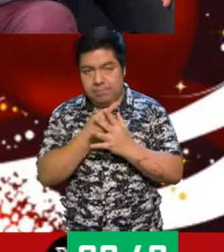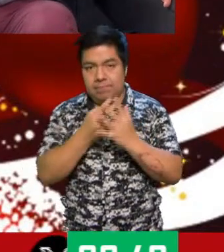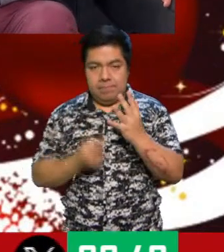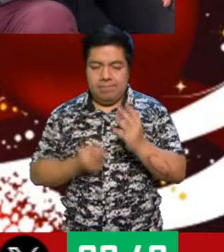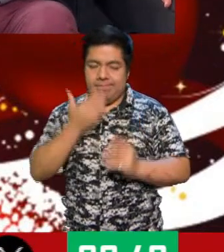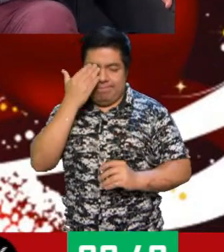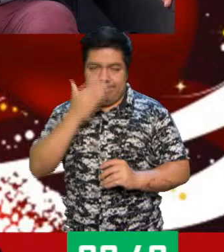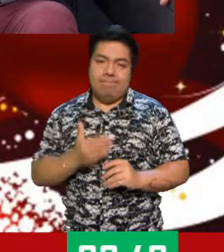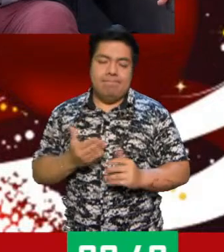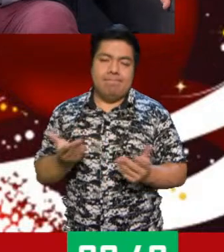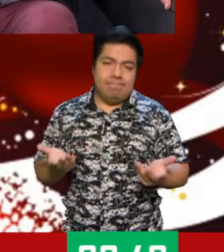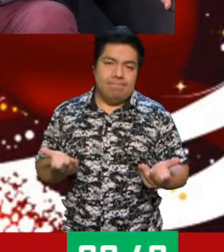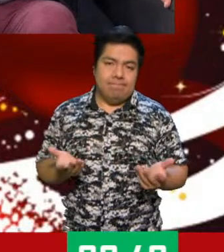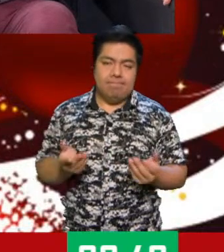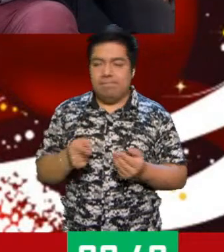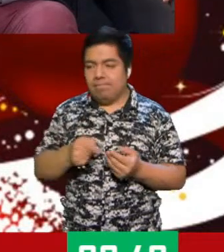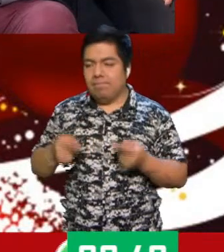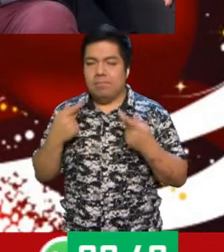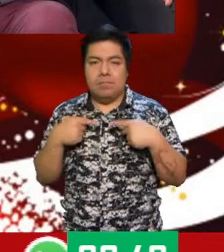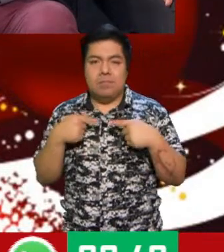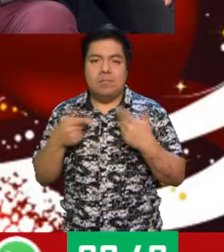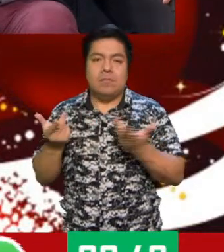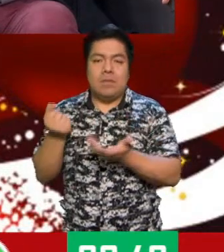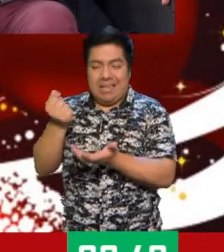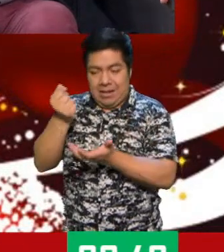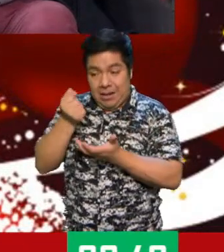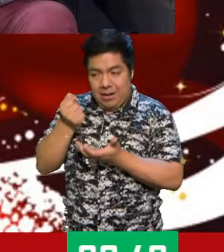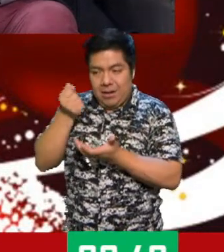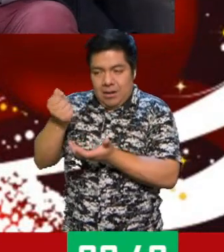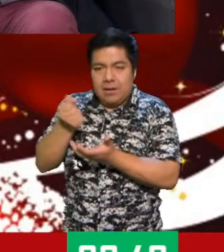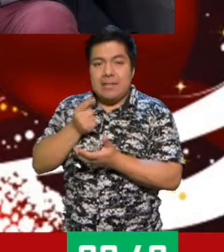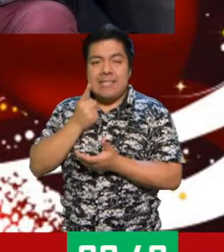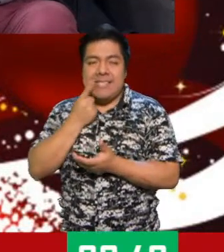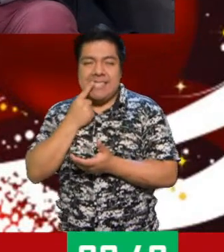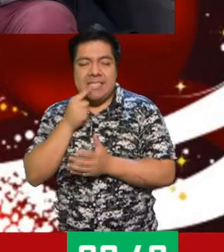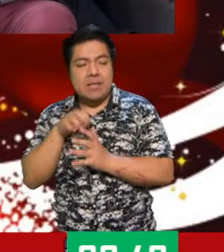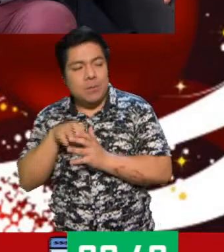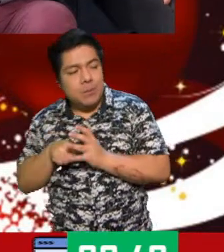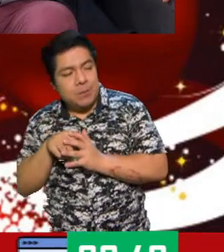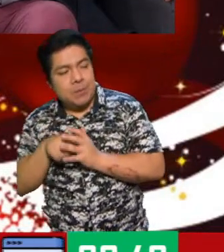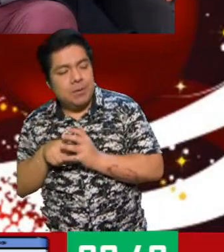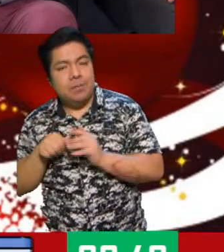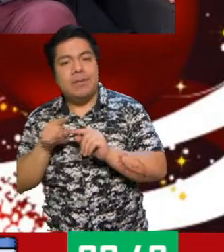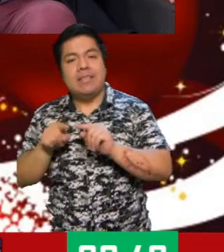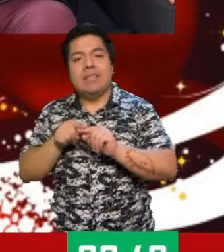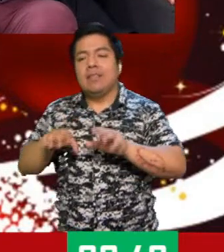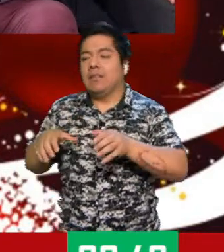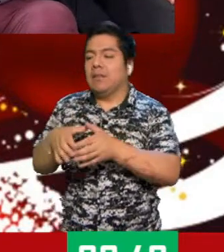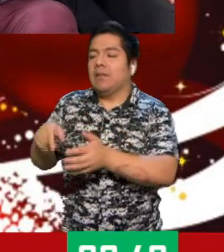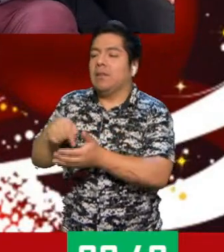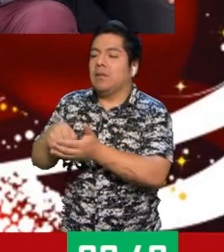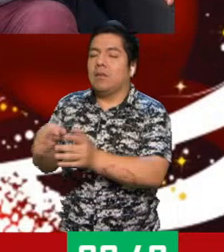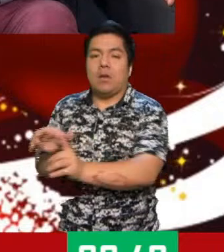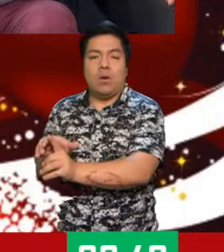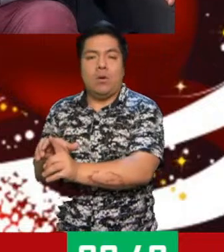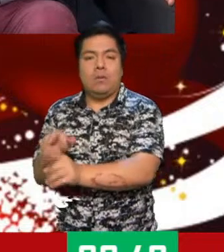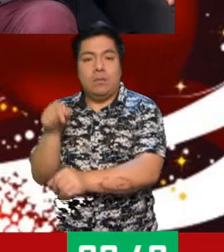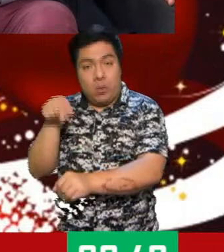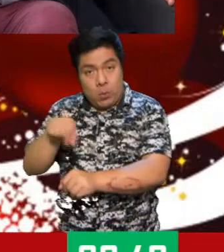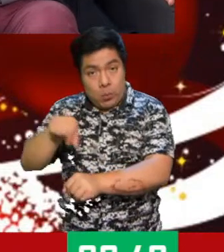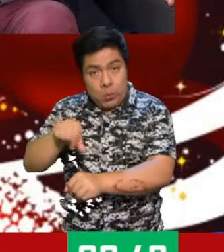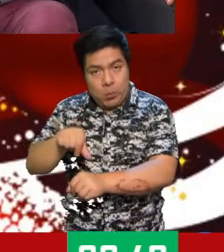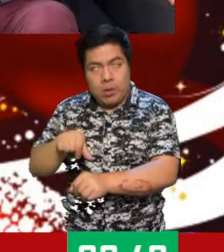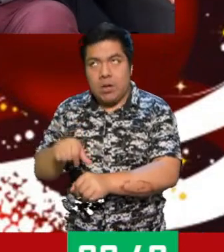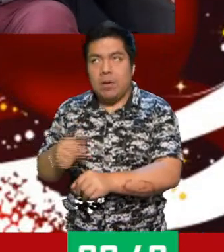son elementos donde se puede disponer de recursos económicos y proteger diferentes acciones. Hoy se dieron a conocer,